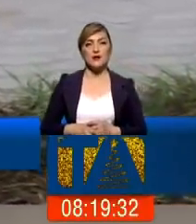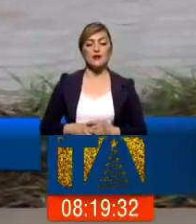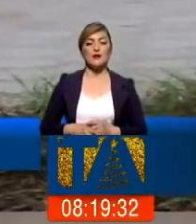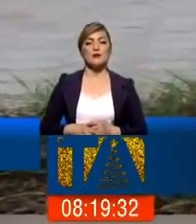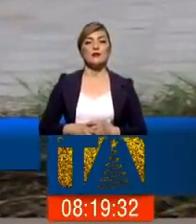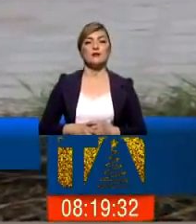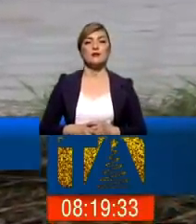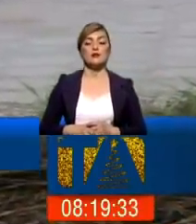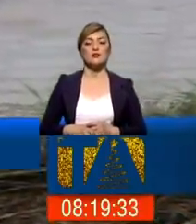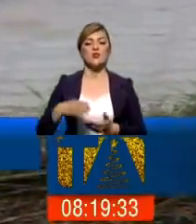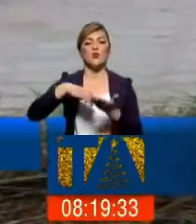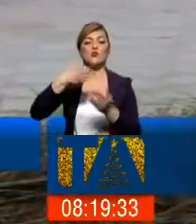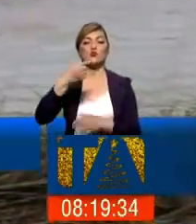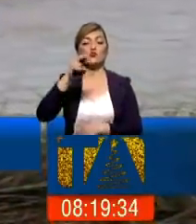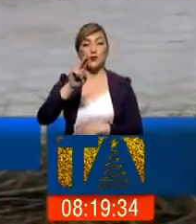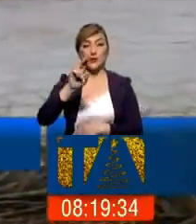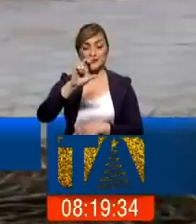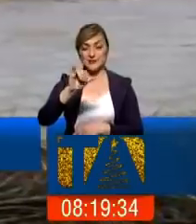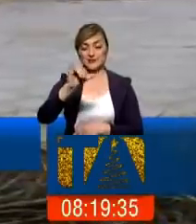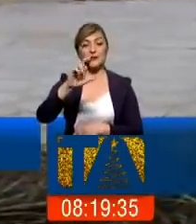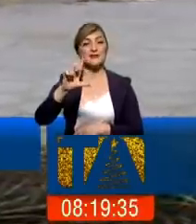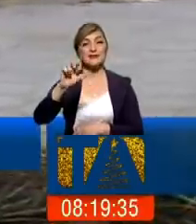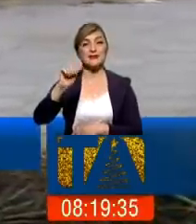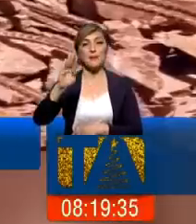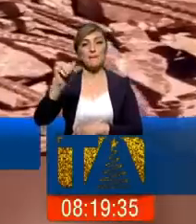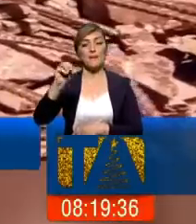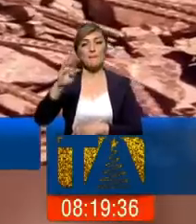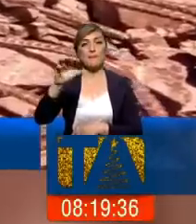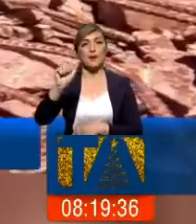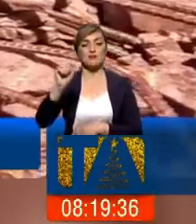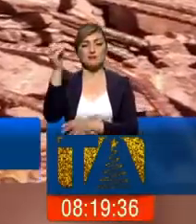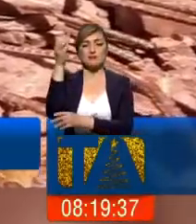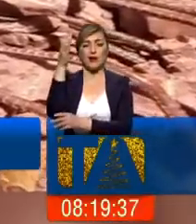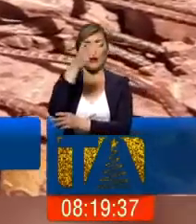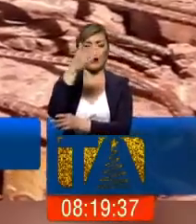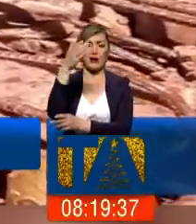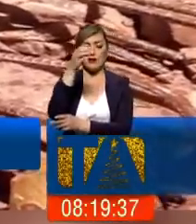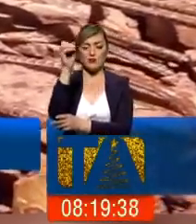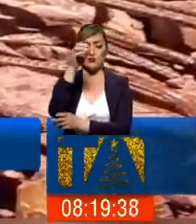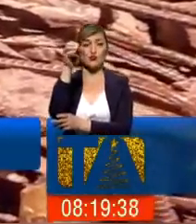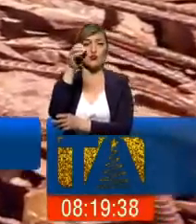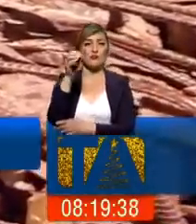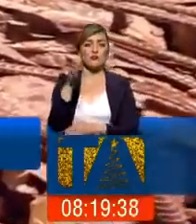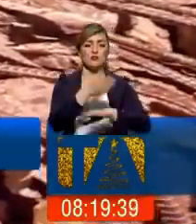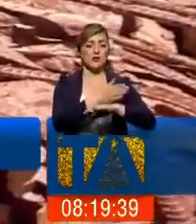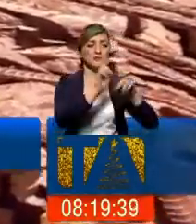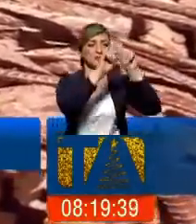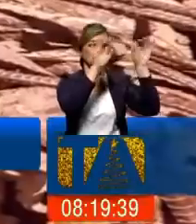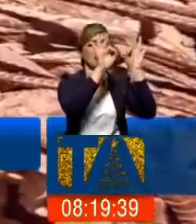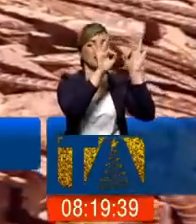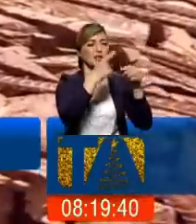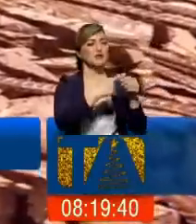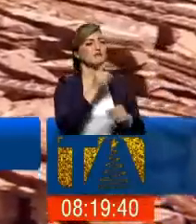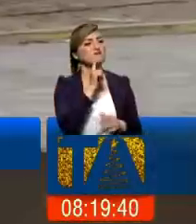la parroquia de Guadabamba denuncian el mal estado de un poste de alumbrado público. Los vecinos aseguran que el desperfecto fue reportado a la empresa eléctrica